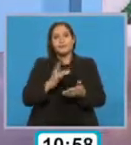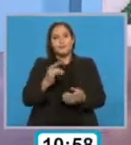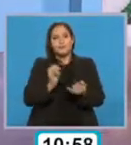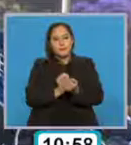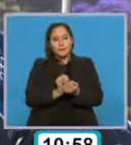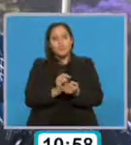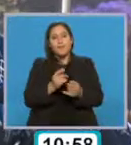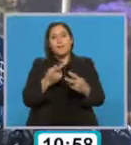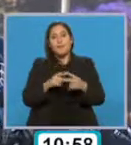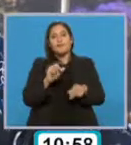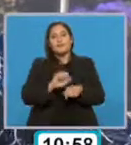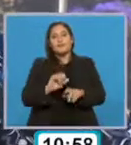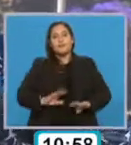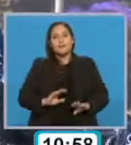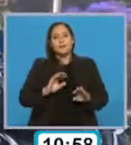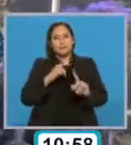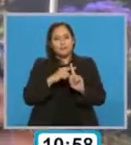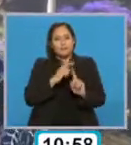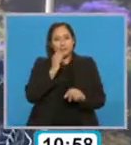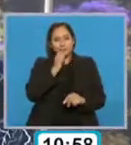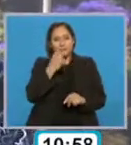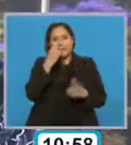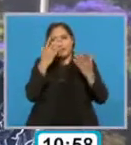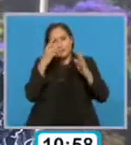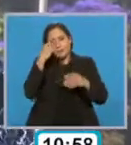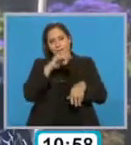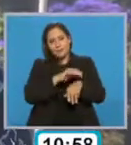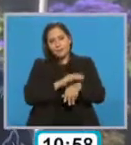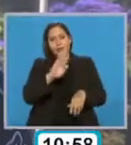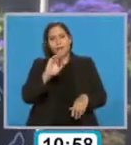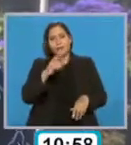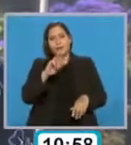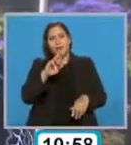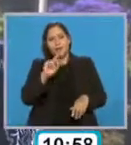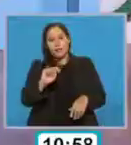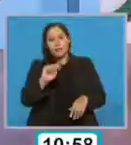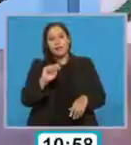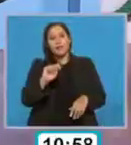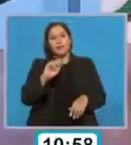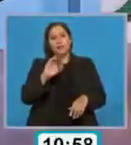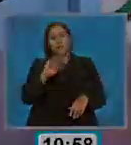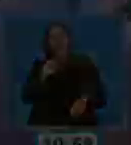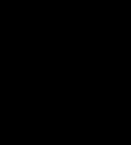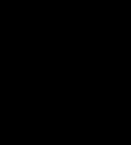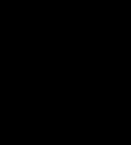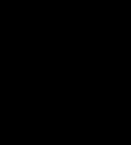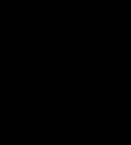esta semana con mucha actitud. El aplauso para nuestro amigo Bogart Bonales. El aplauso, muchachos. Venga.